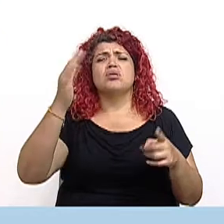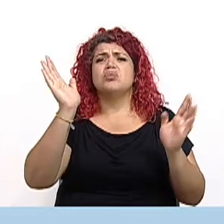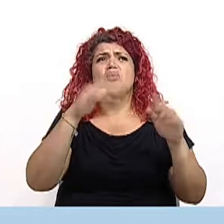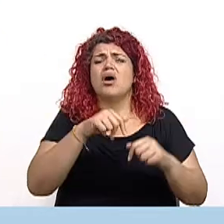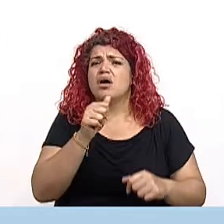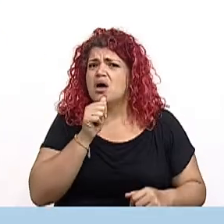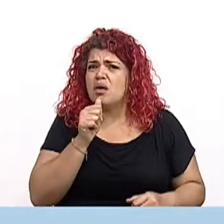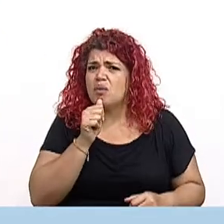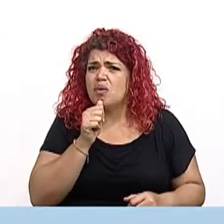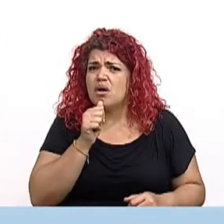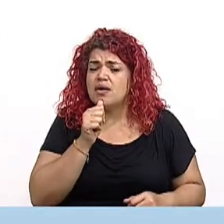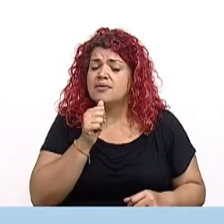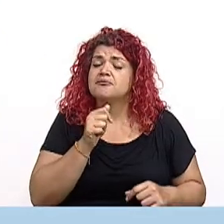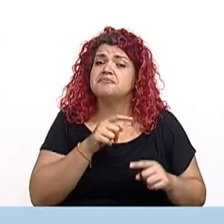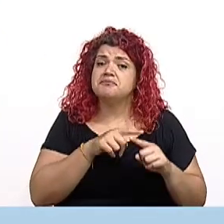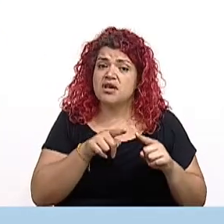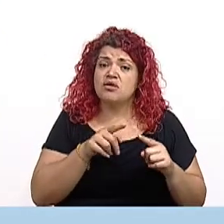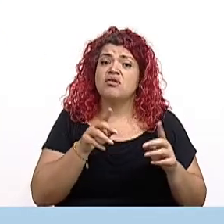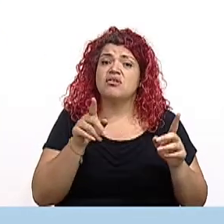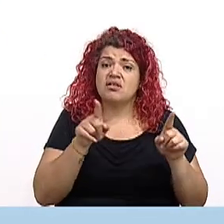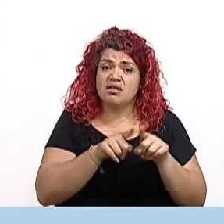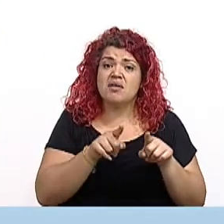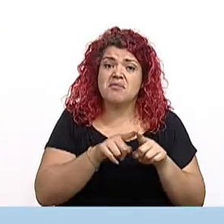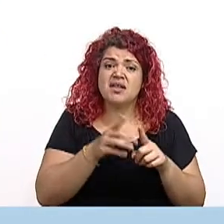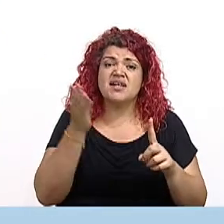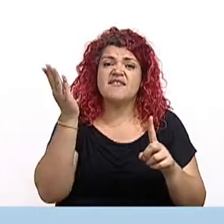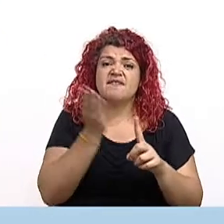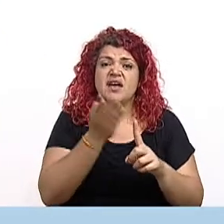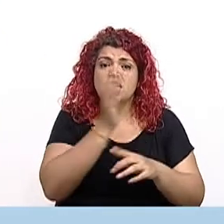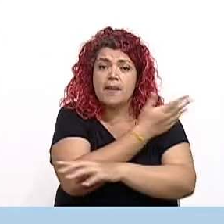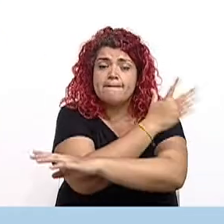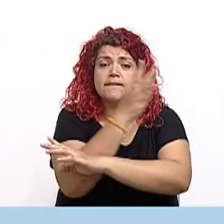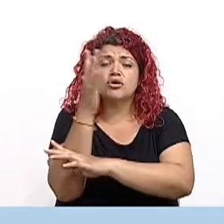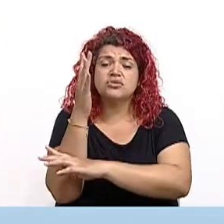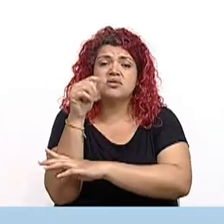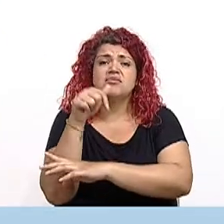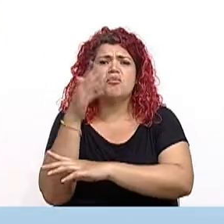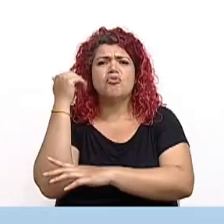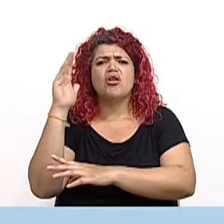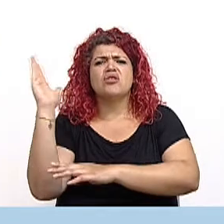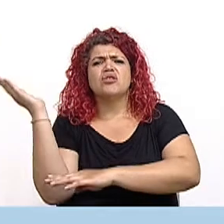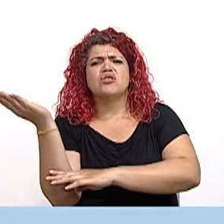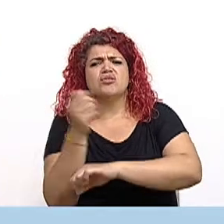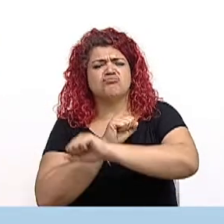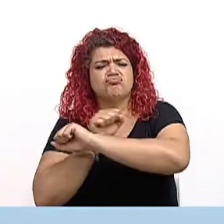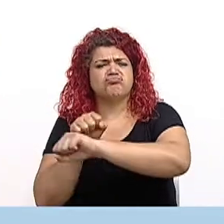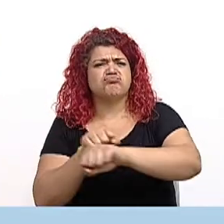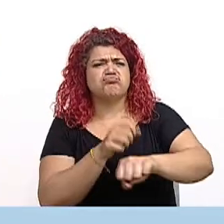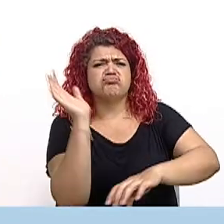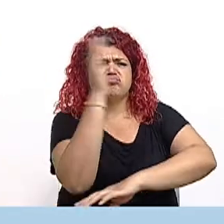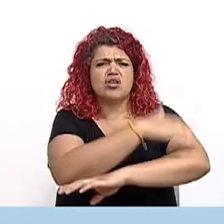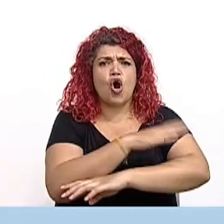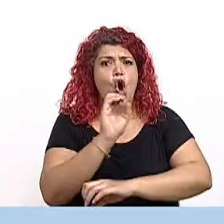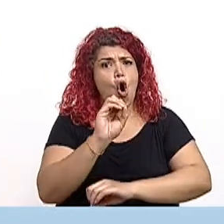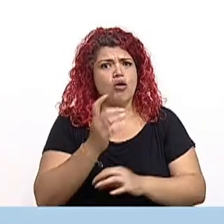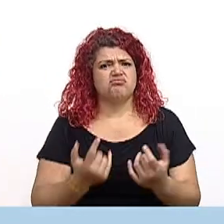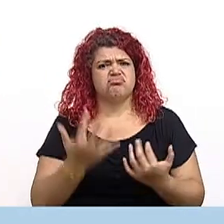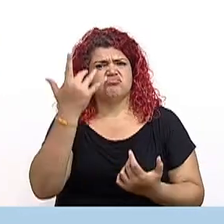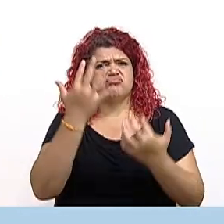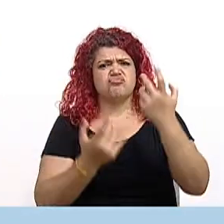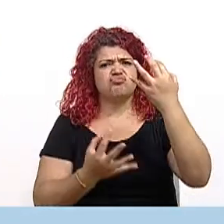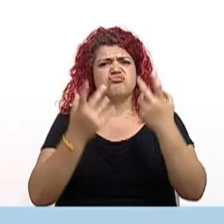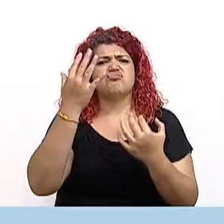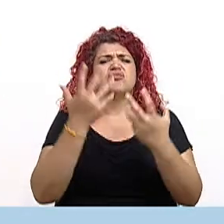agua, también de la afectación que pueden sufrir nuestros bosques por la corta o por los incendios. Esto también